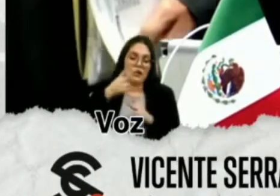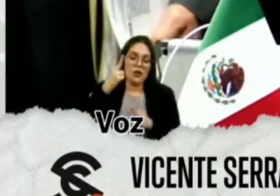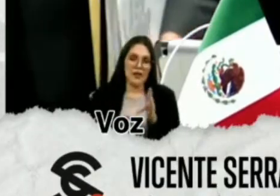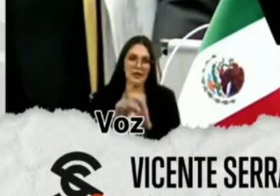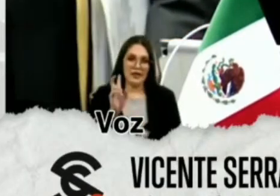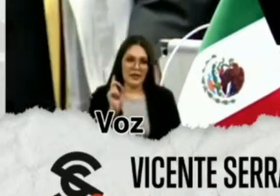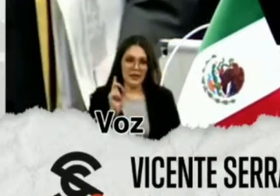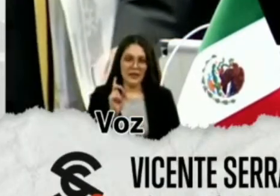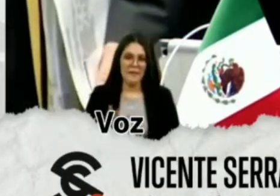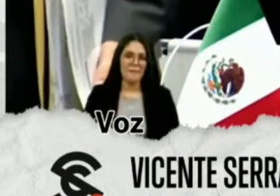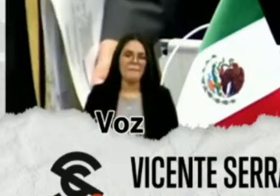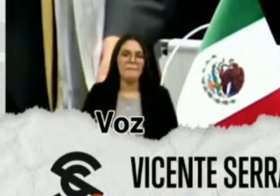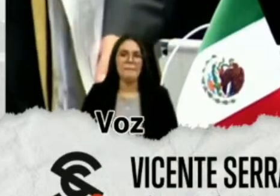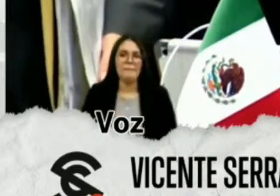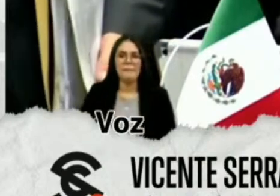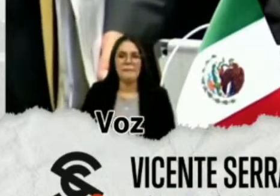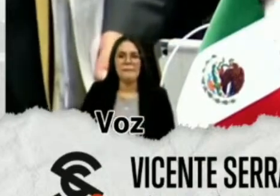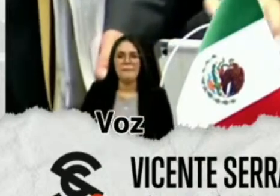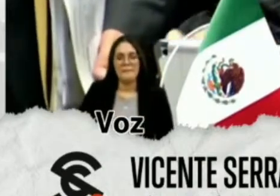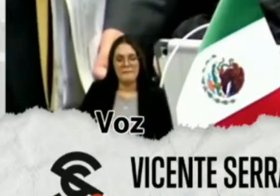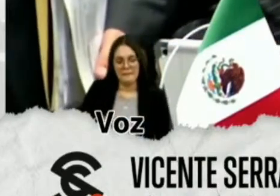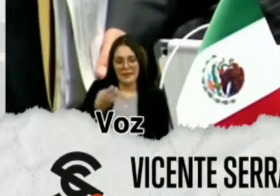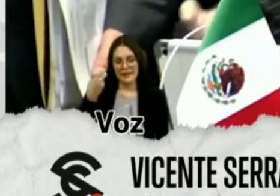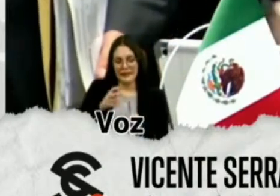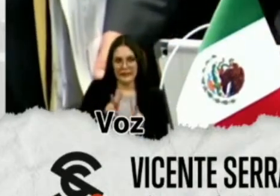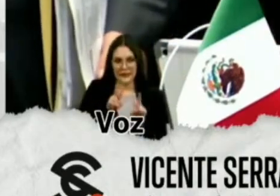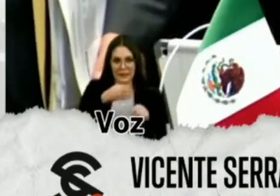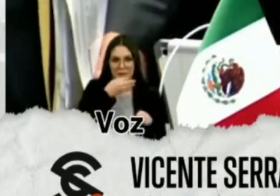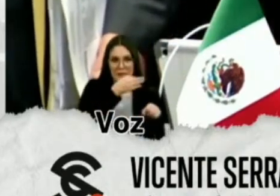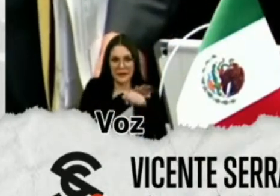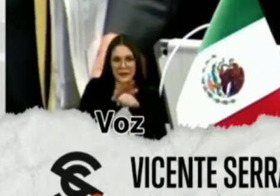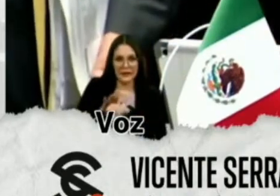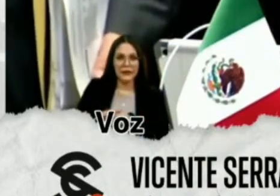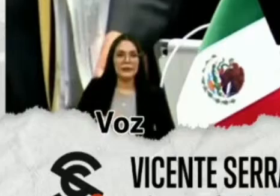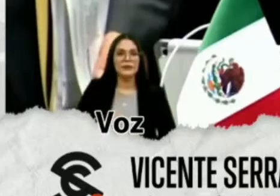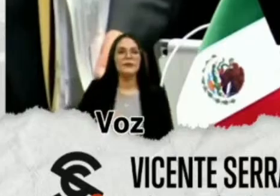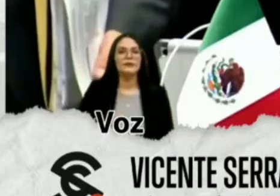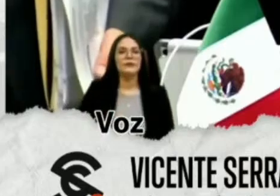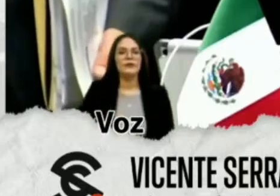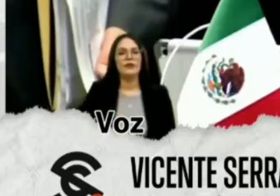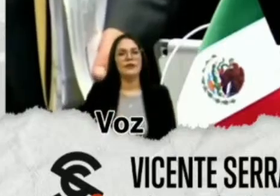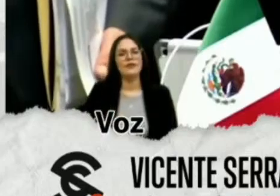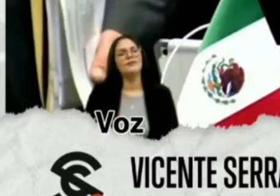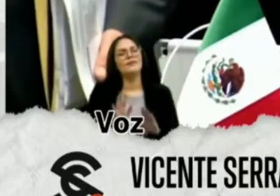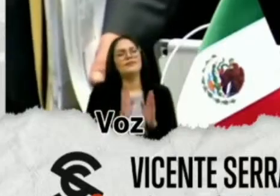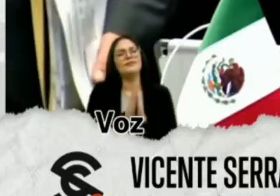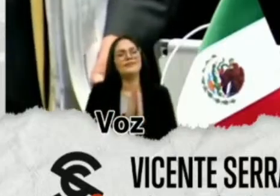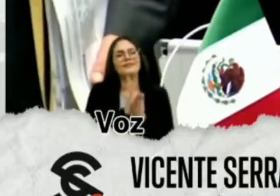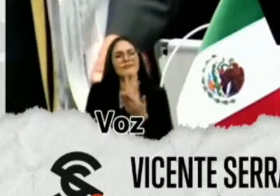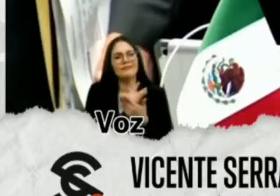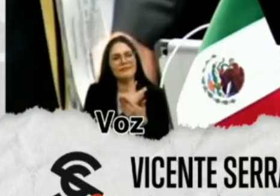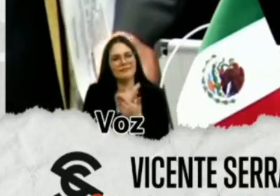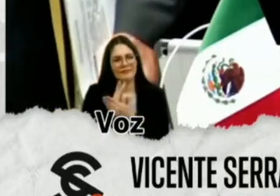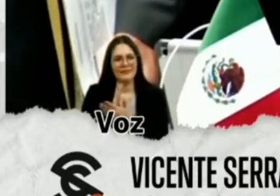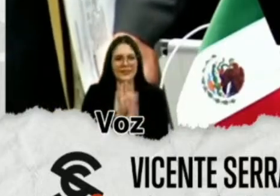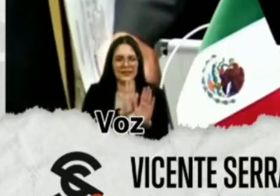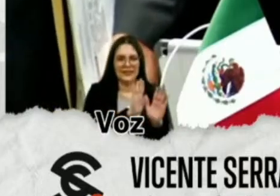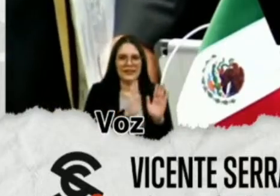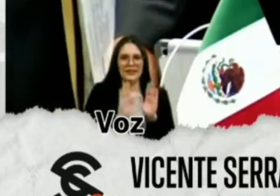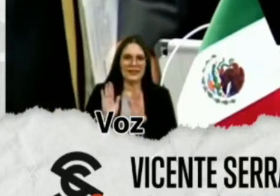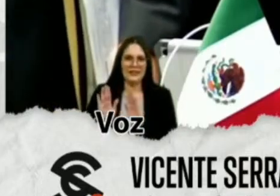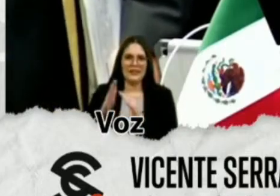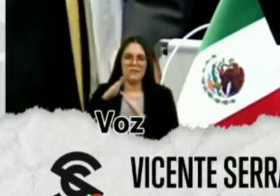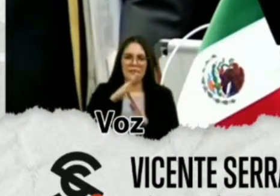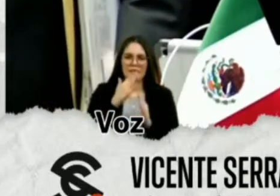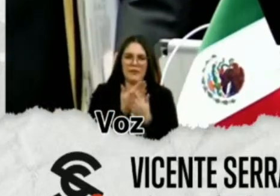la presidencia nacional del PRI. Ya ves que don Perpetuo había cambiado las reglas para alargar